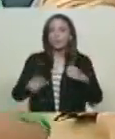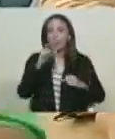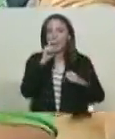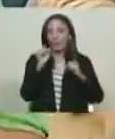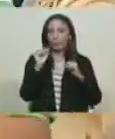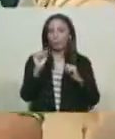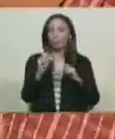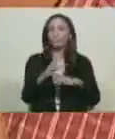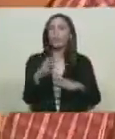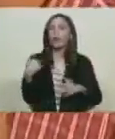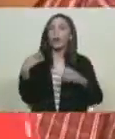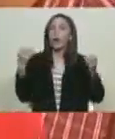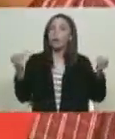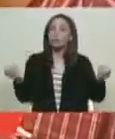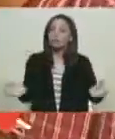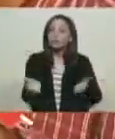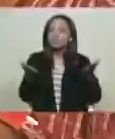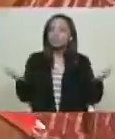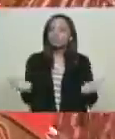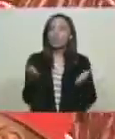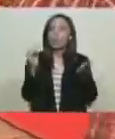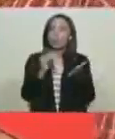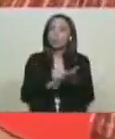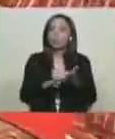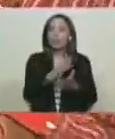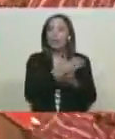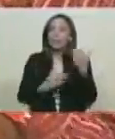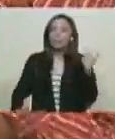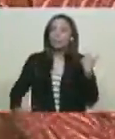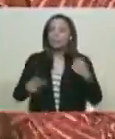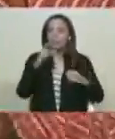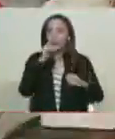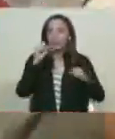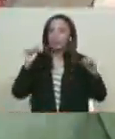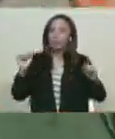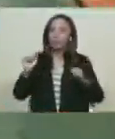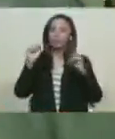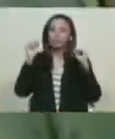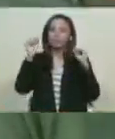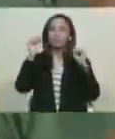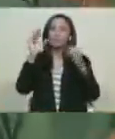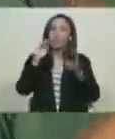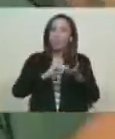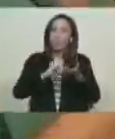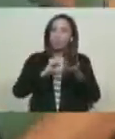obrera proclama a Nicolás Maduro Moros como nuestro candidato.